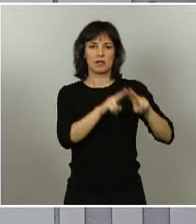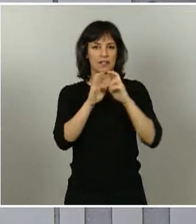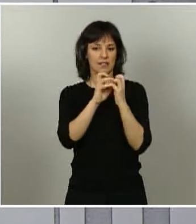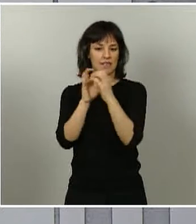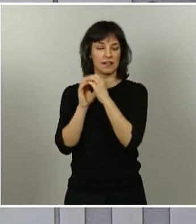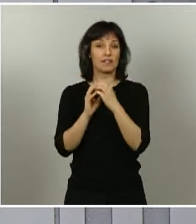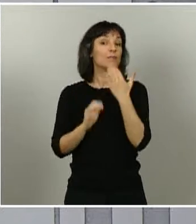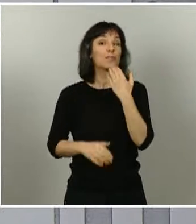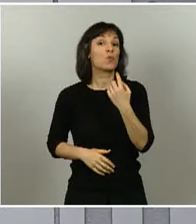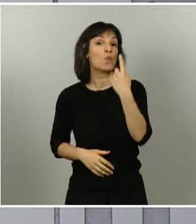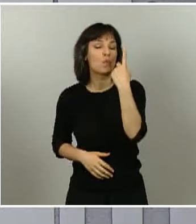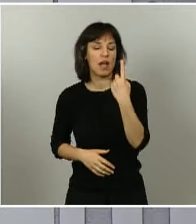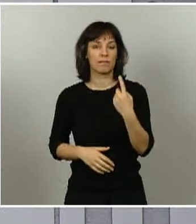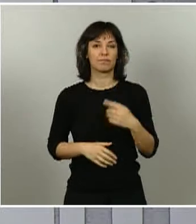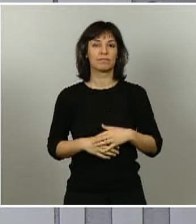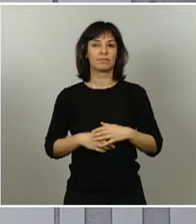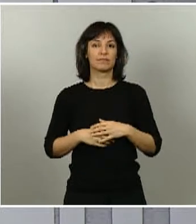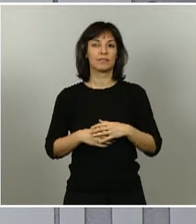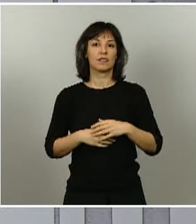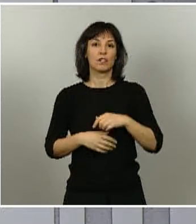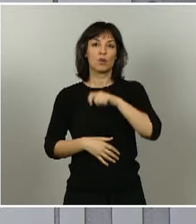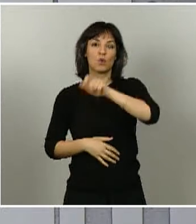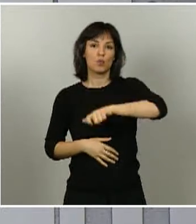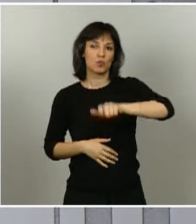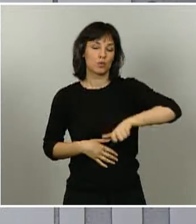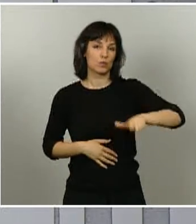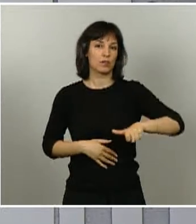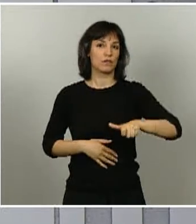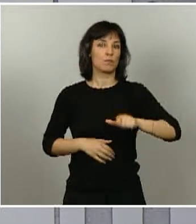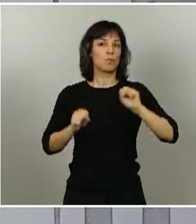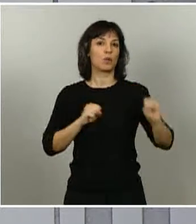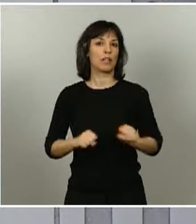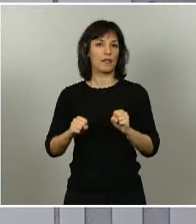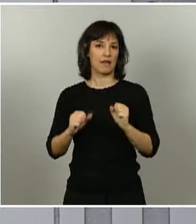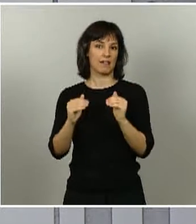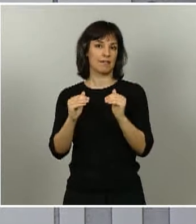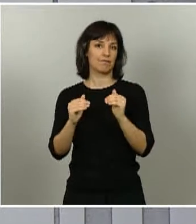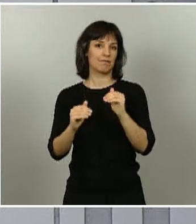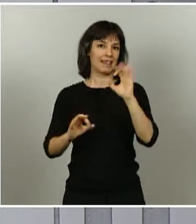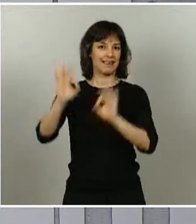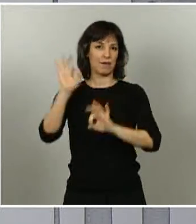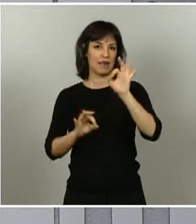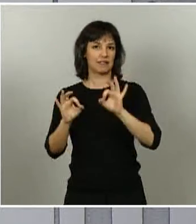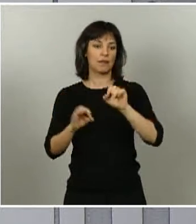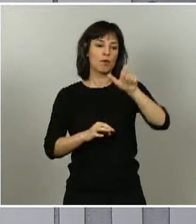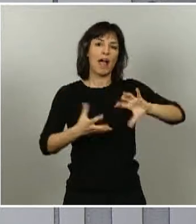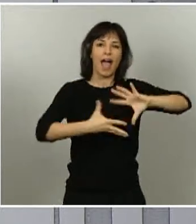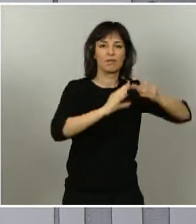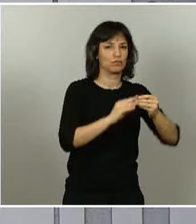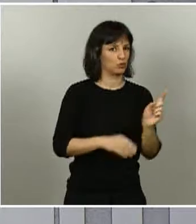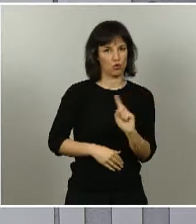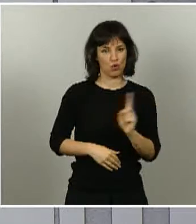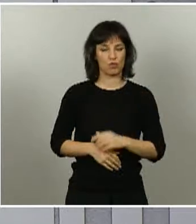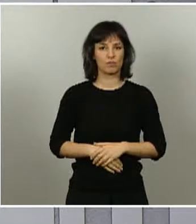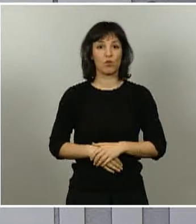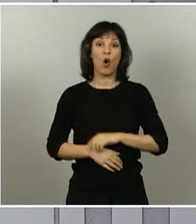utilizar población protegida equivalente en vez de población ajustada. Otra de las cuestiones que se nos planteó y que estamos trabajando es que en